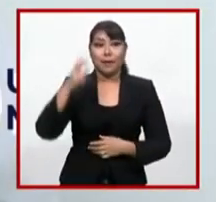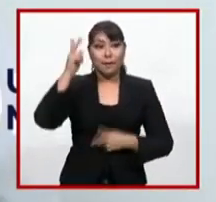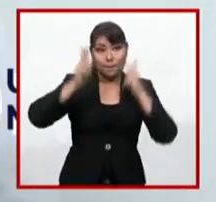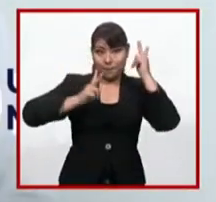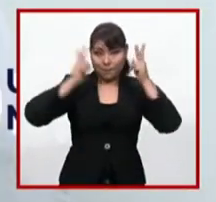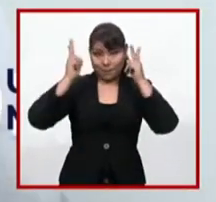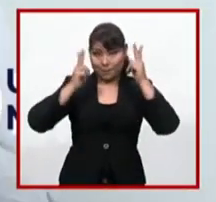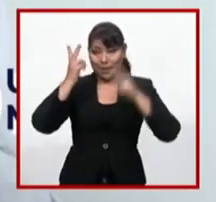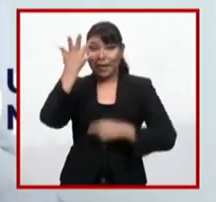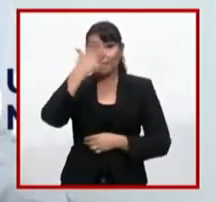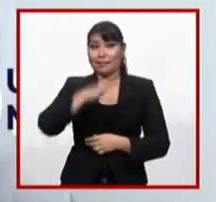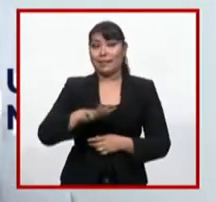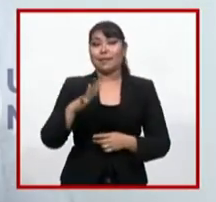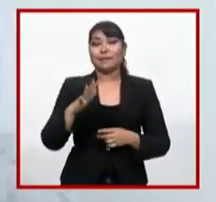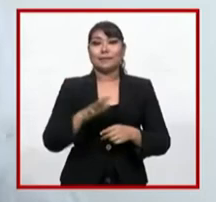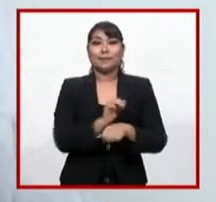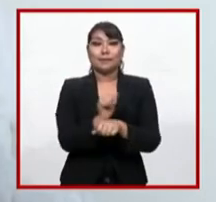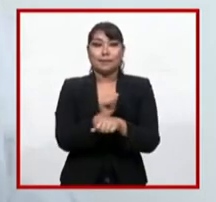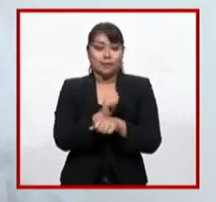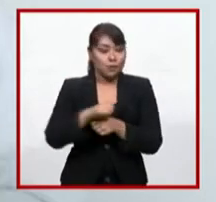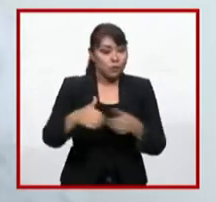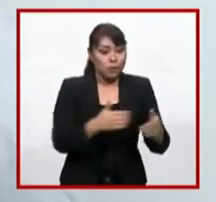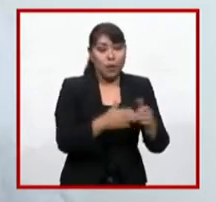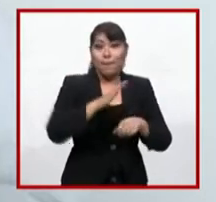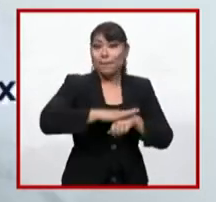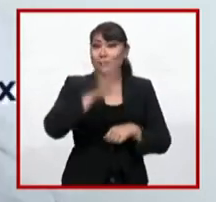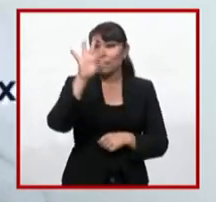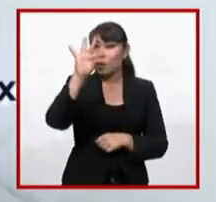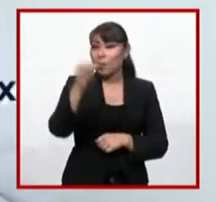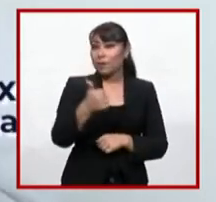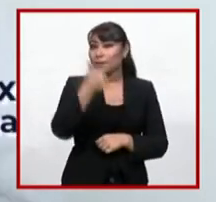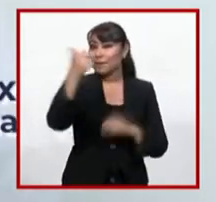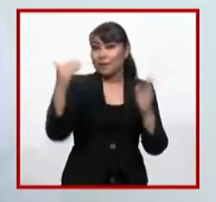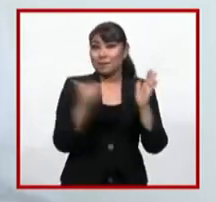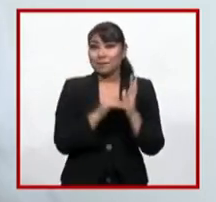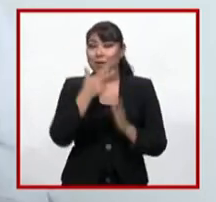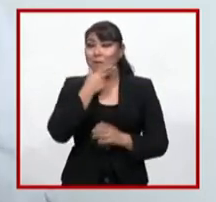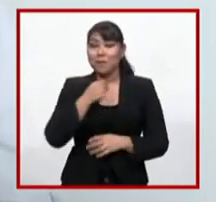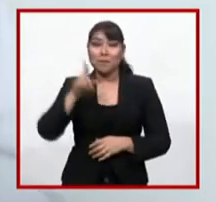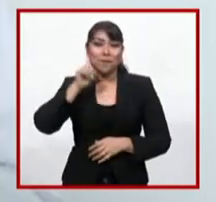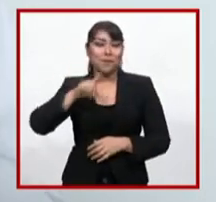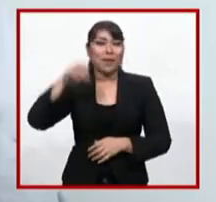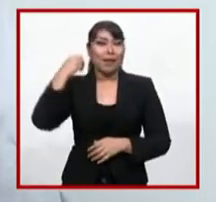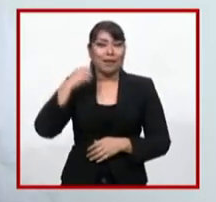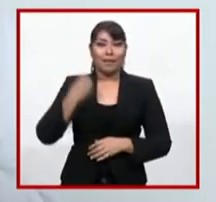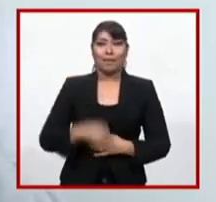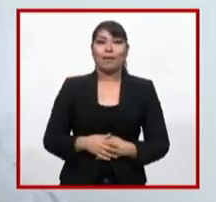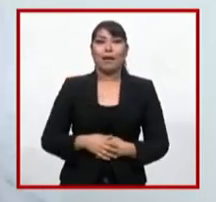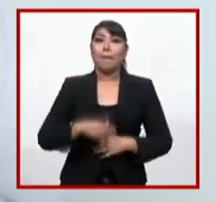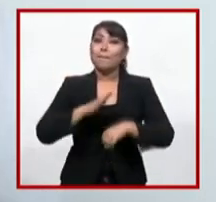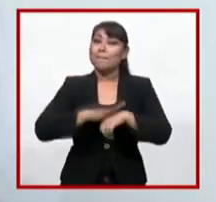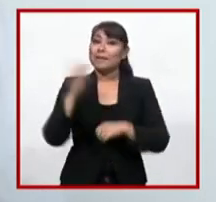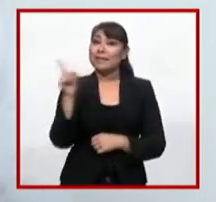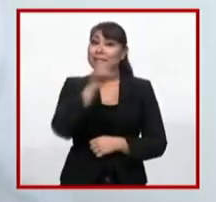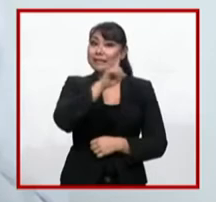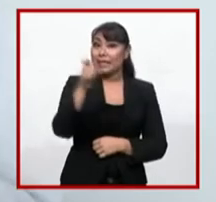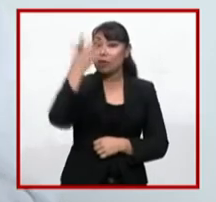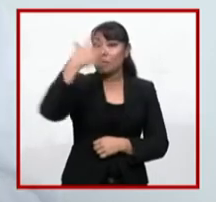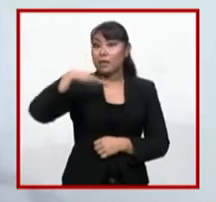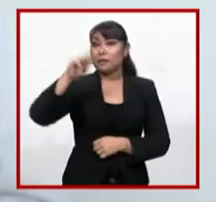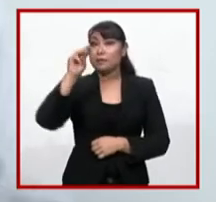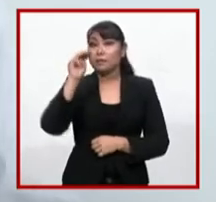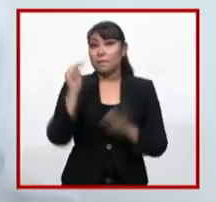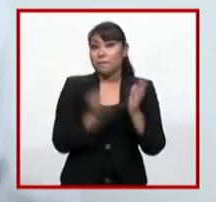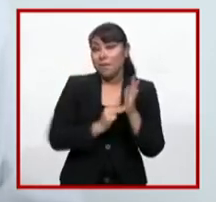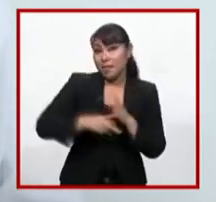con las 10 unidades móviles, atendimos a más de 46,000 oaxaqueñas y oaxaqueños y recorrimos más de 110,000 kilómetros,